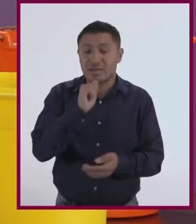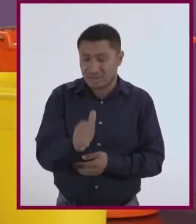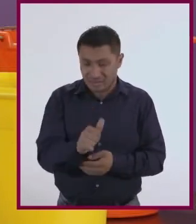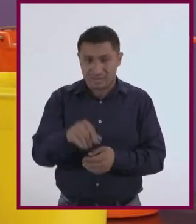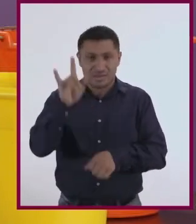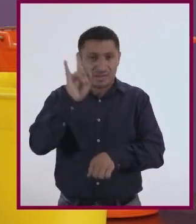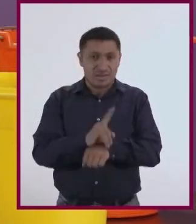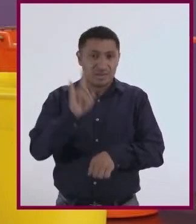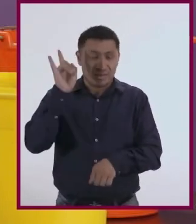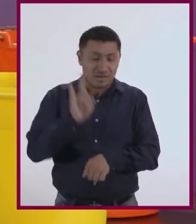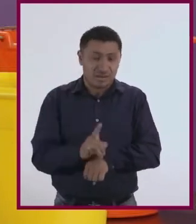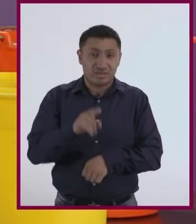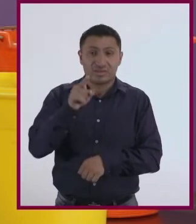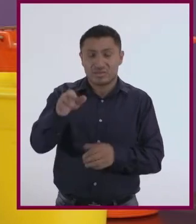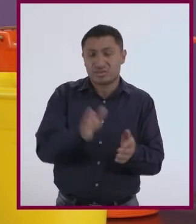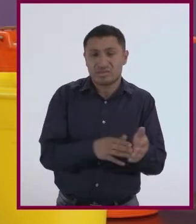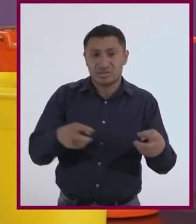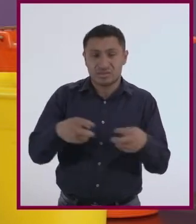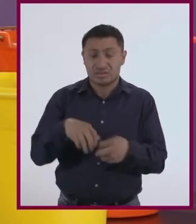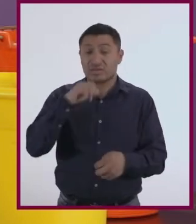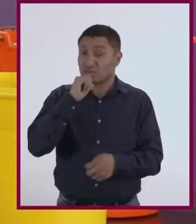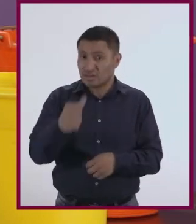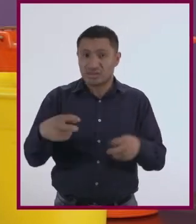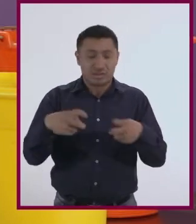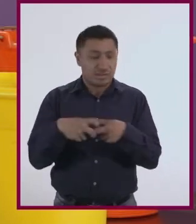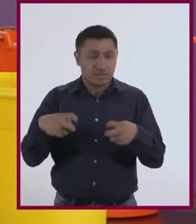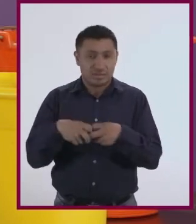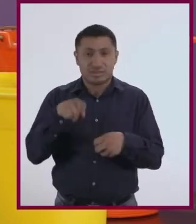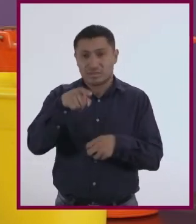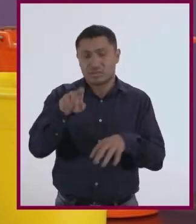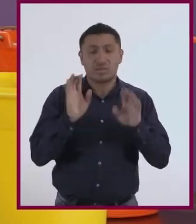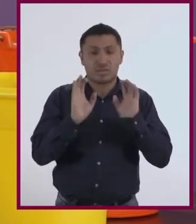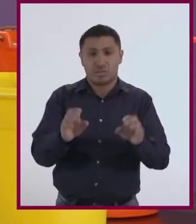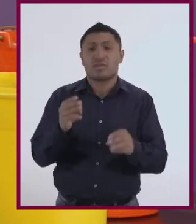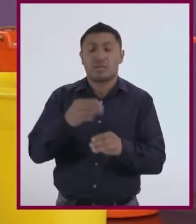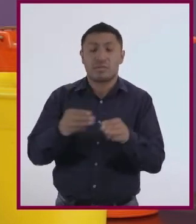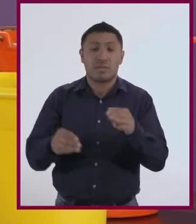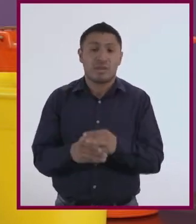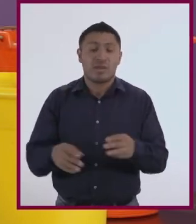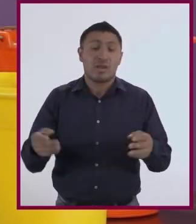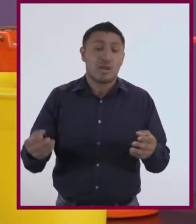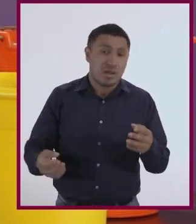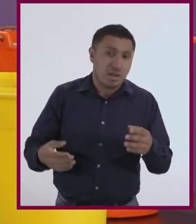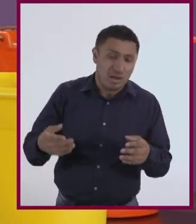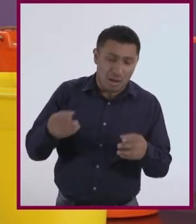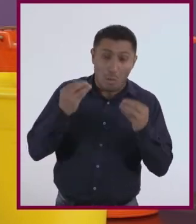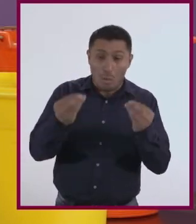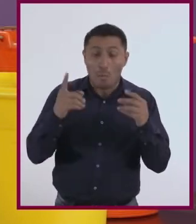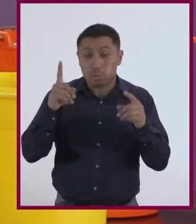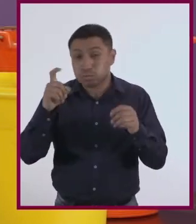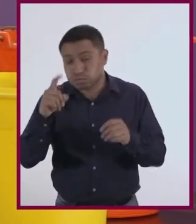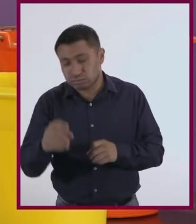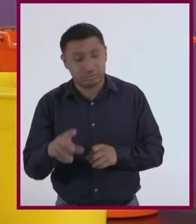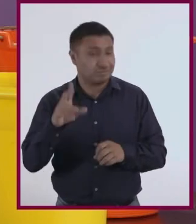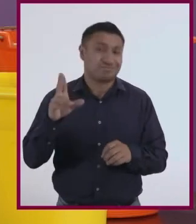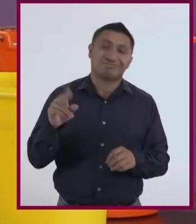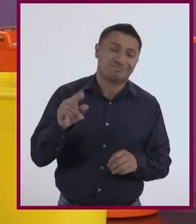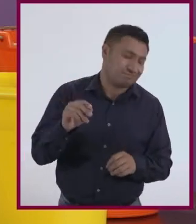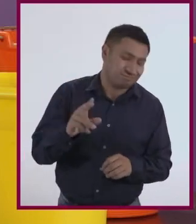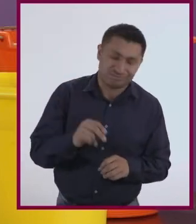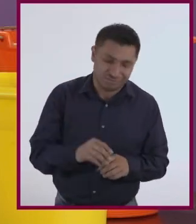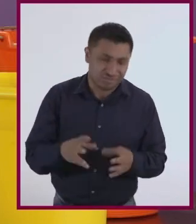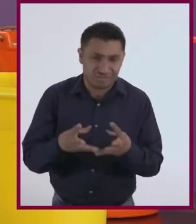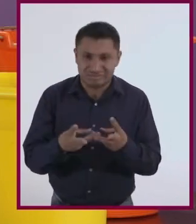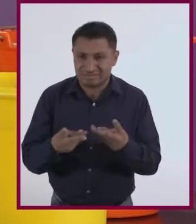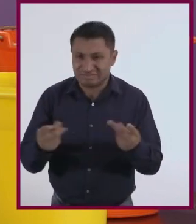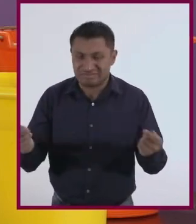Si usas cartón, no debe estar plastificado. Tener cuidado si usas materia fresca demasiado mojada, porque se pudre muy rápido